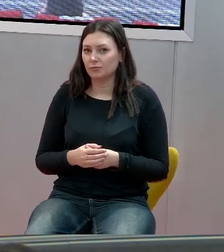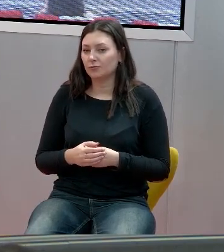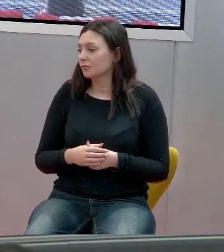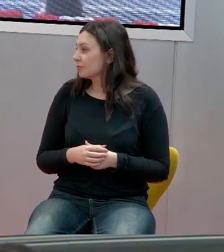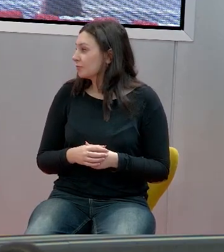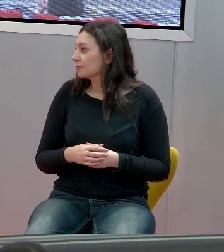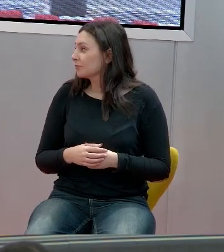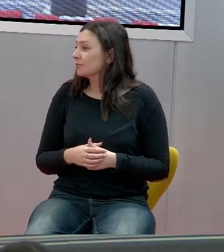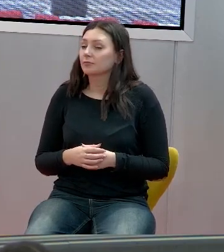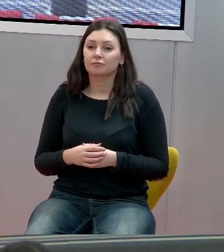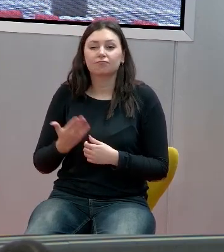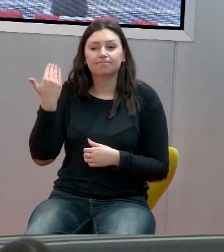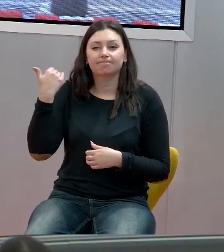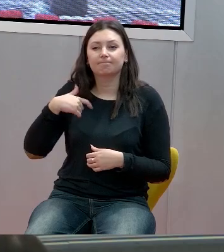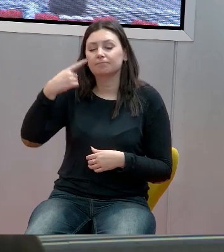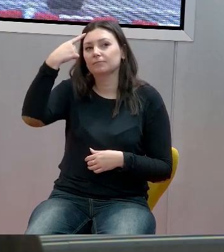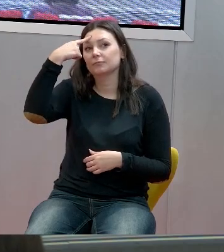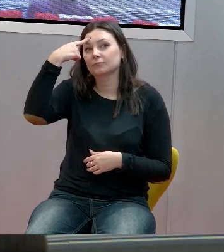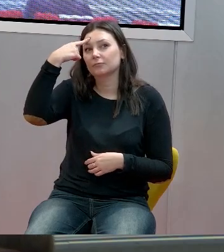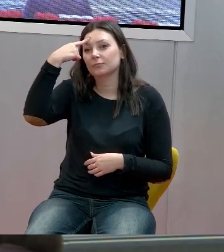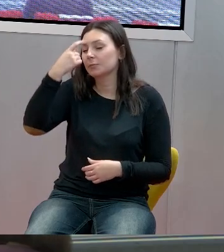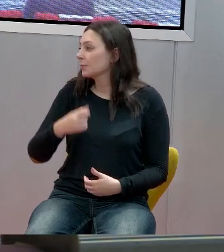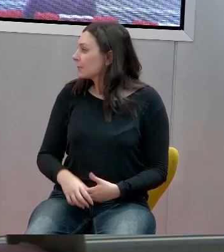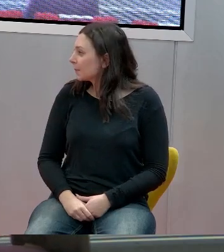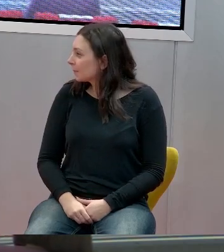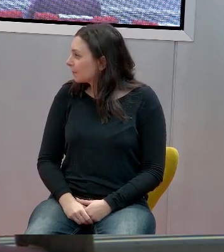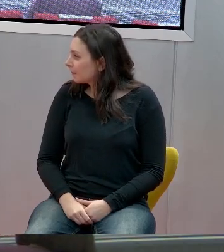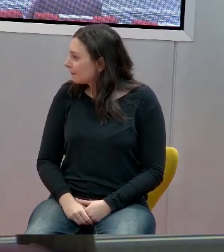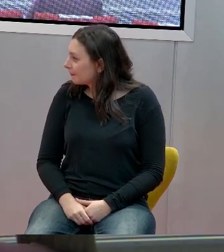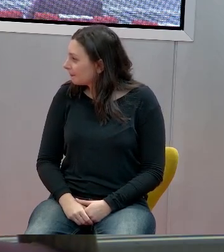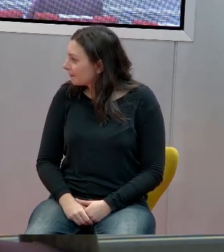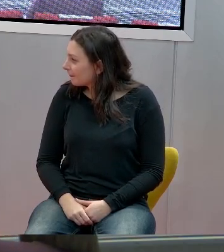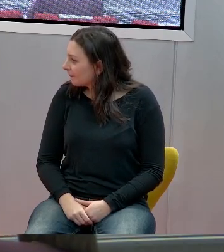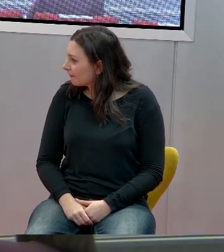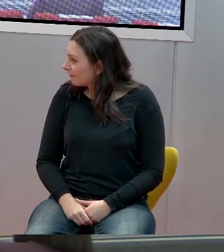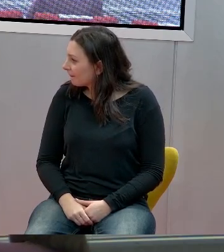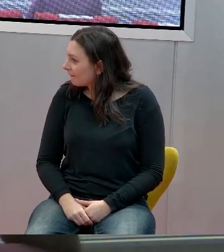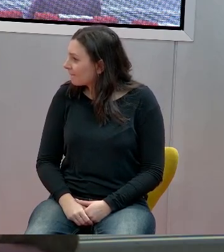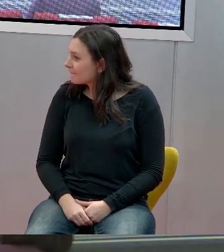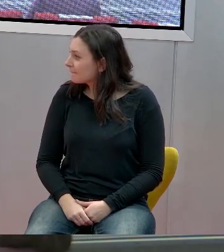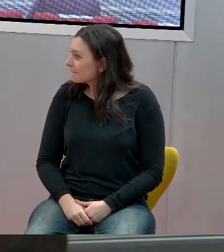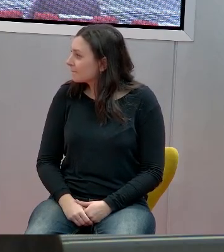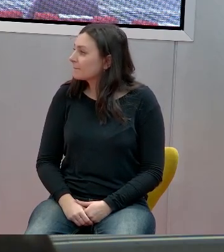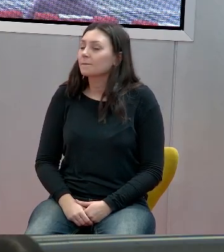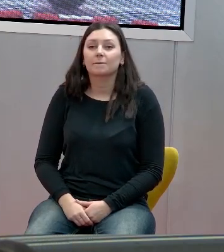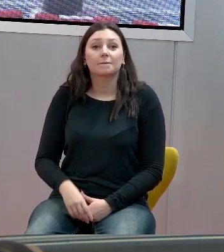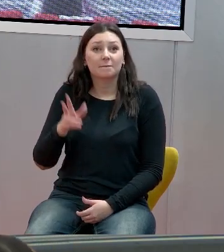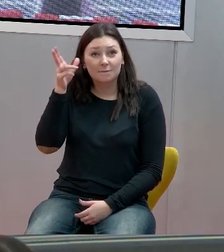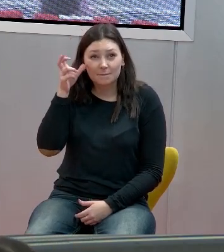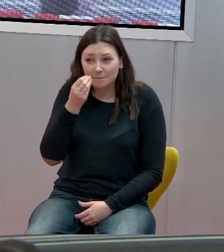estoy acordando de... bueno, ¿no se me oye? Ahora, ya. Ah, vale,